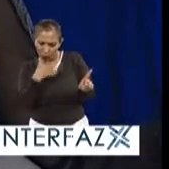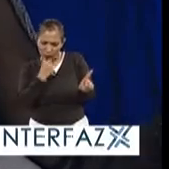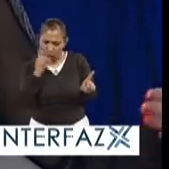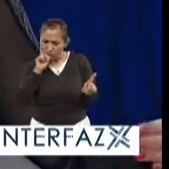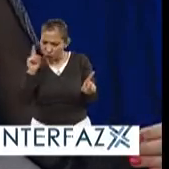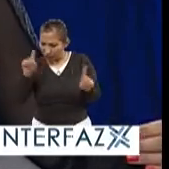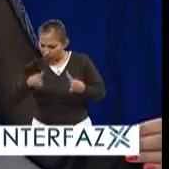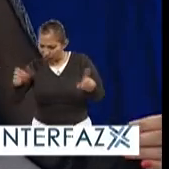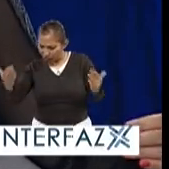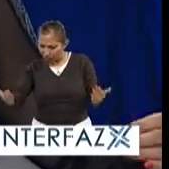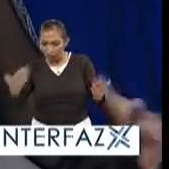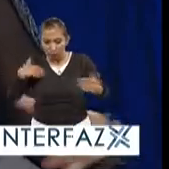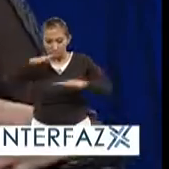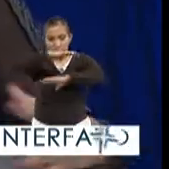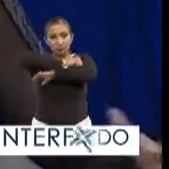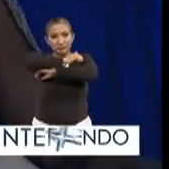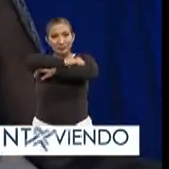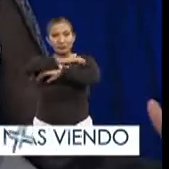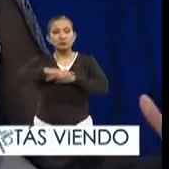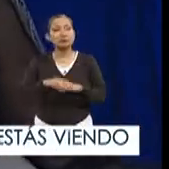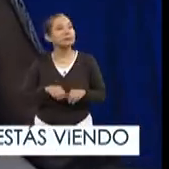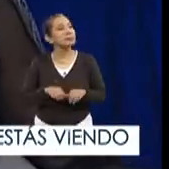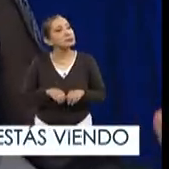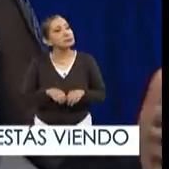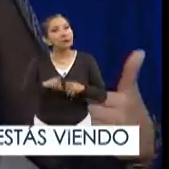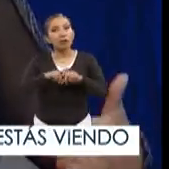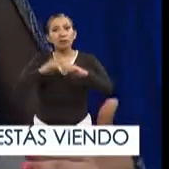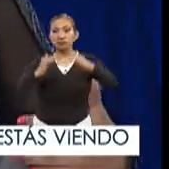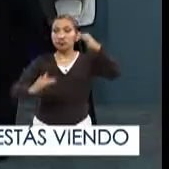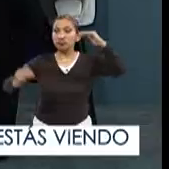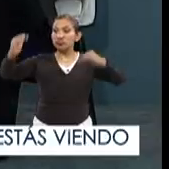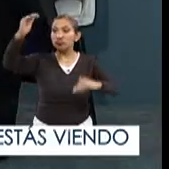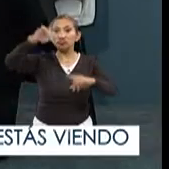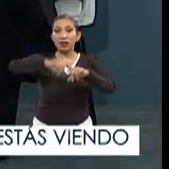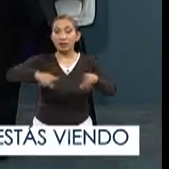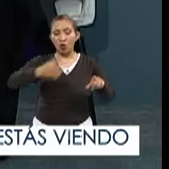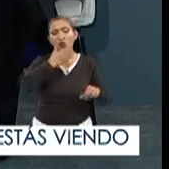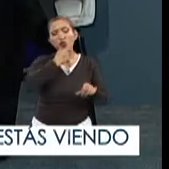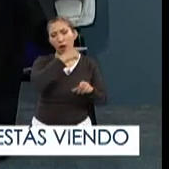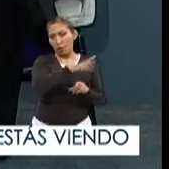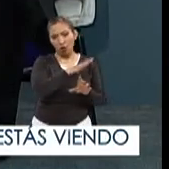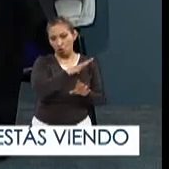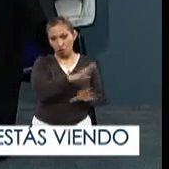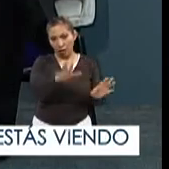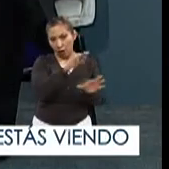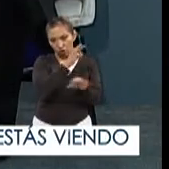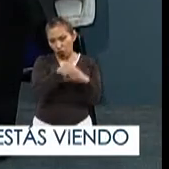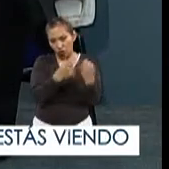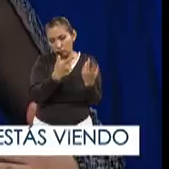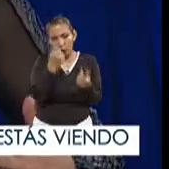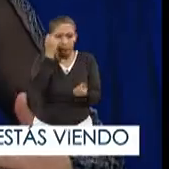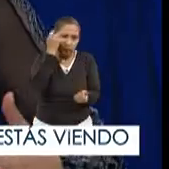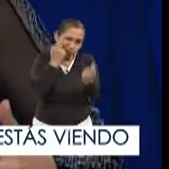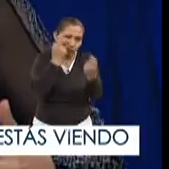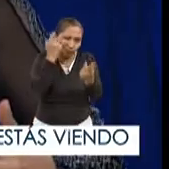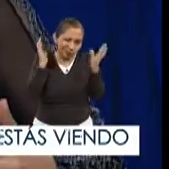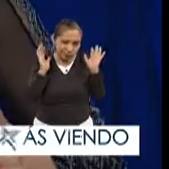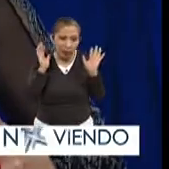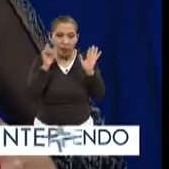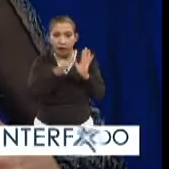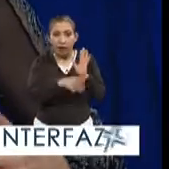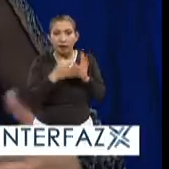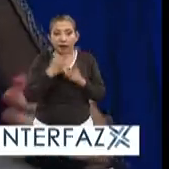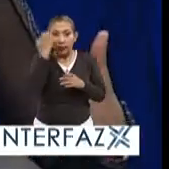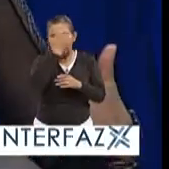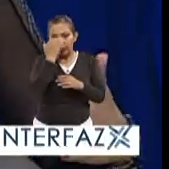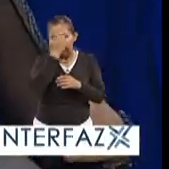de una mujer atrás de un mostrador. Es una diferencia abismal. Tal vez un hombre, y no estoy generalizando, sino son los entregables